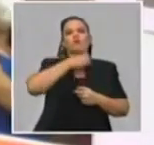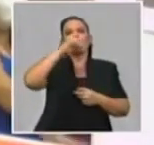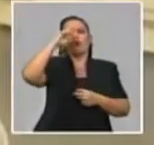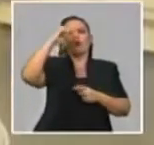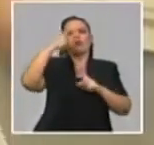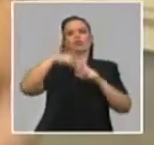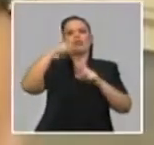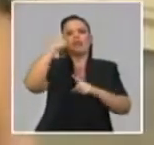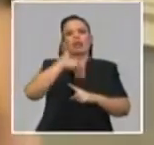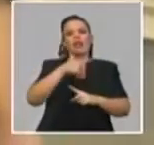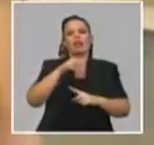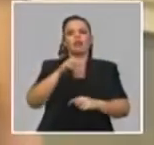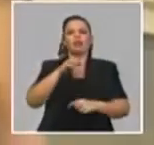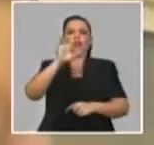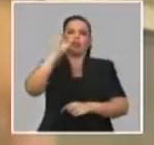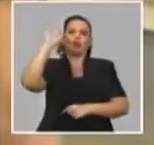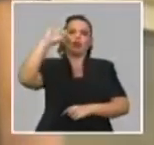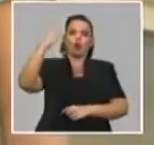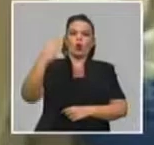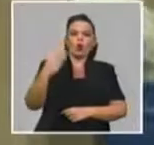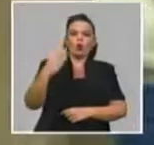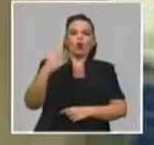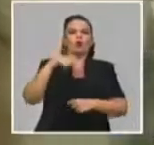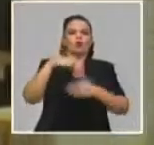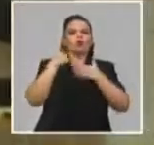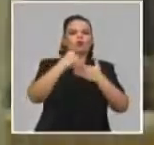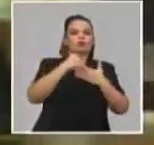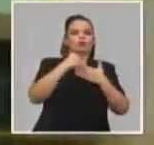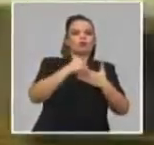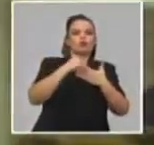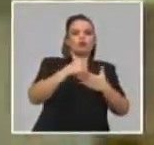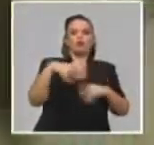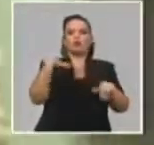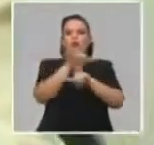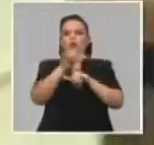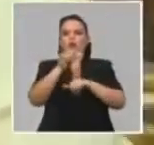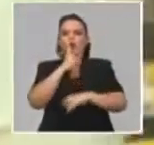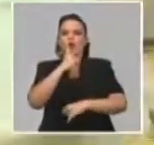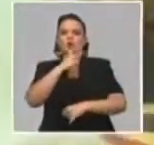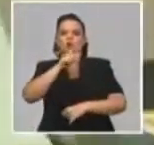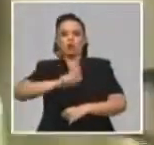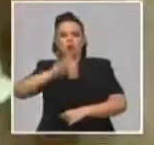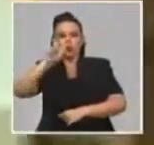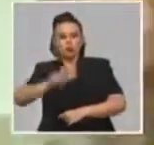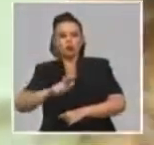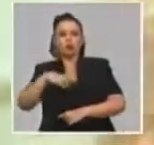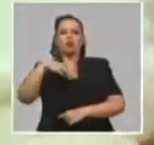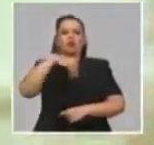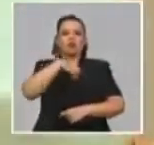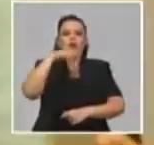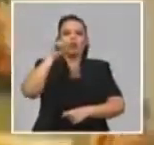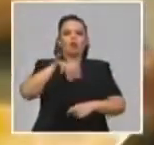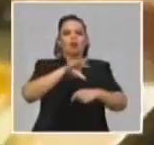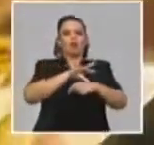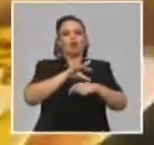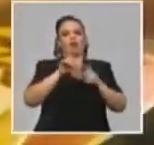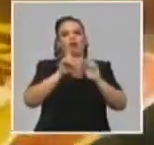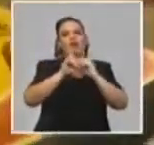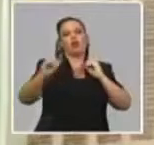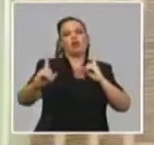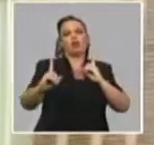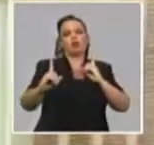en La Lisa, para los trabajadores de la salud que cumplen la inviolable cuarentena. La función del gobierno provincial respecto a